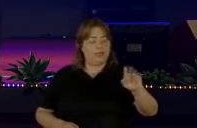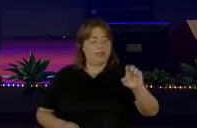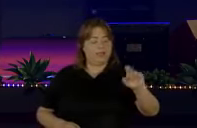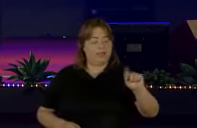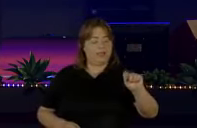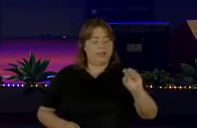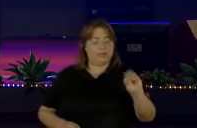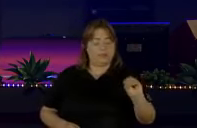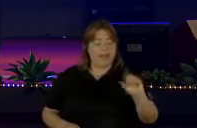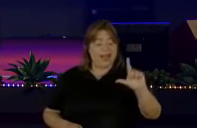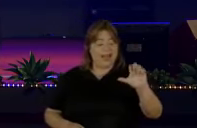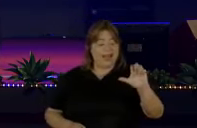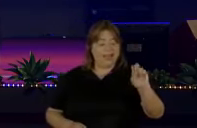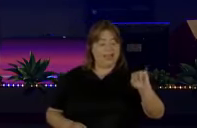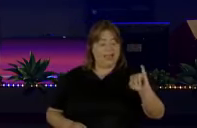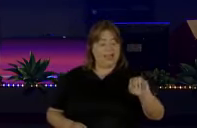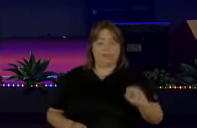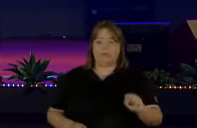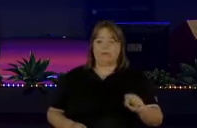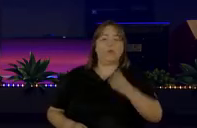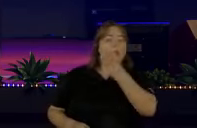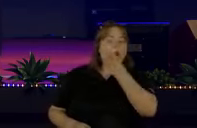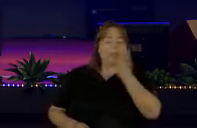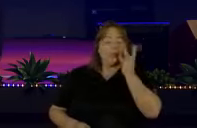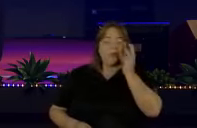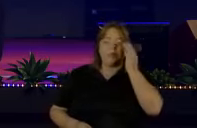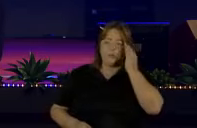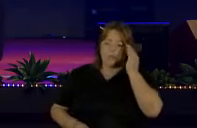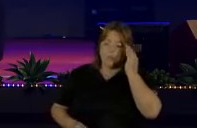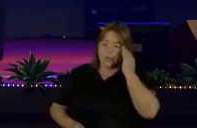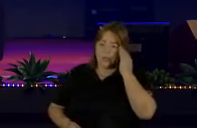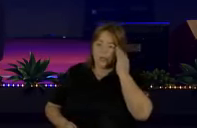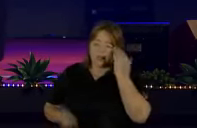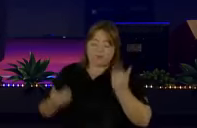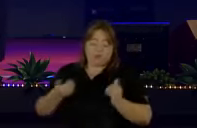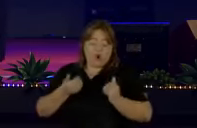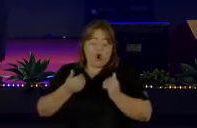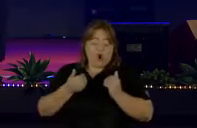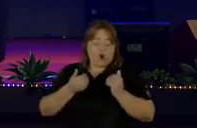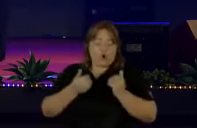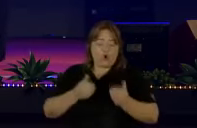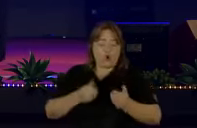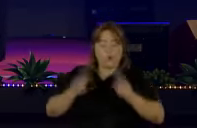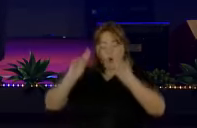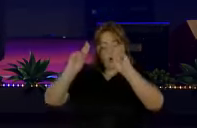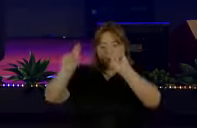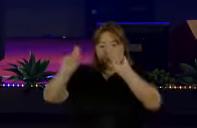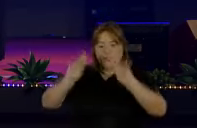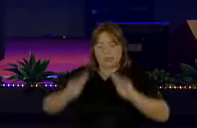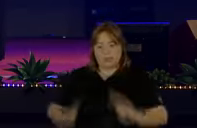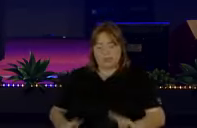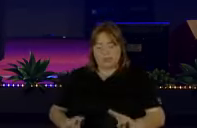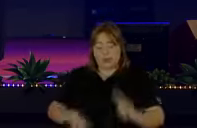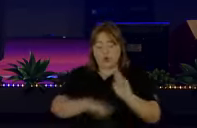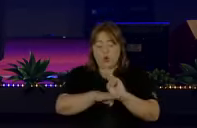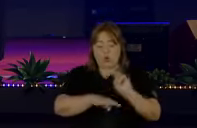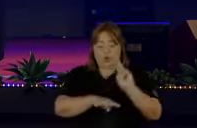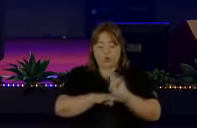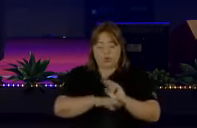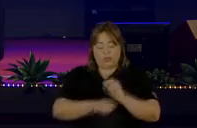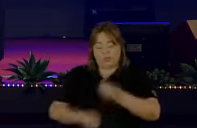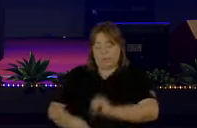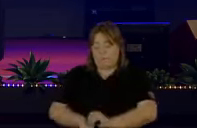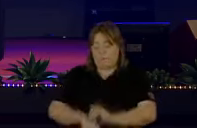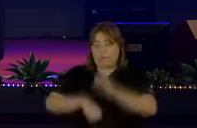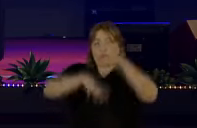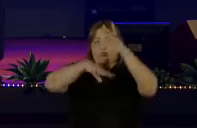nuestro apóstol Wanda Rolón. Y queremos que usted sepa que el registro, como quiera vamos a tener un registro, va a ser por la plataforma Eventbrite.